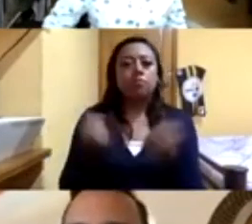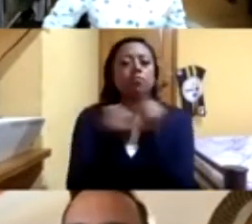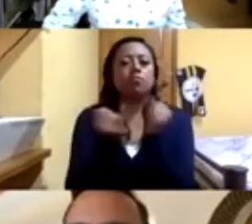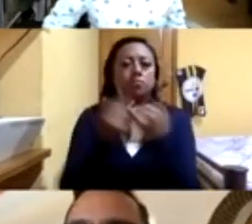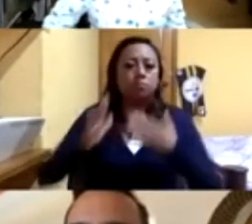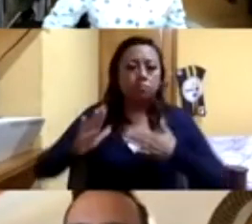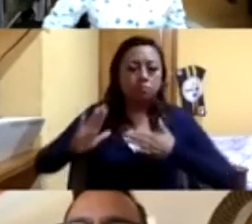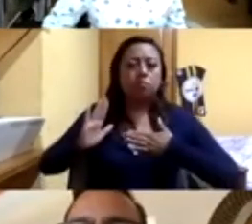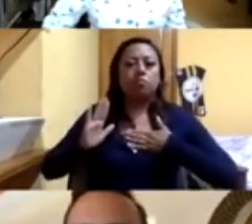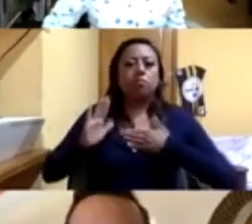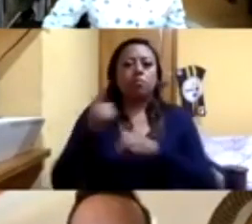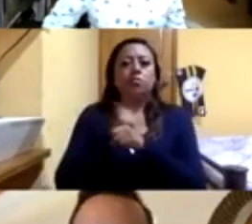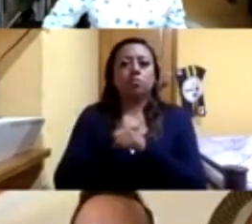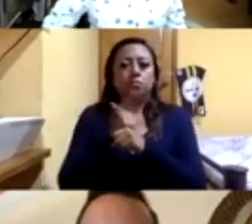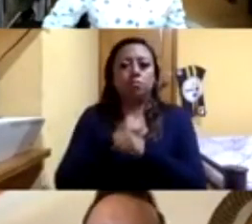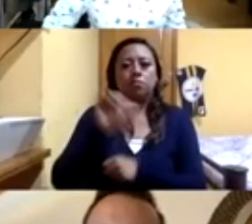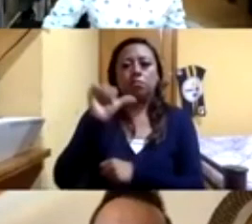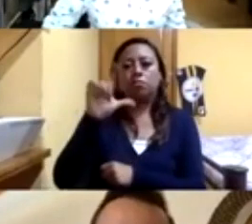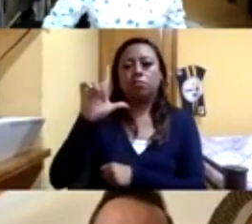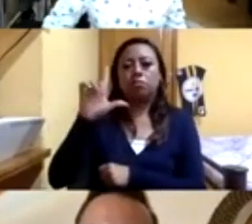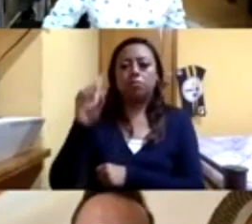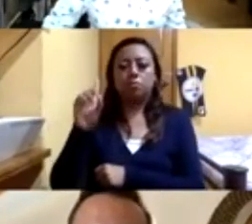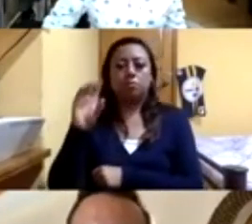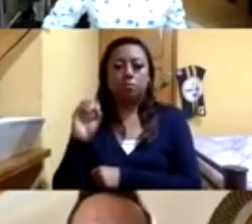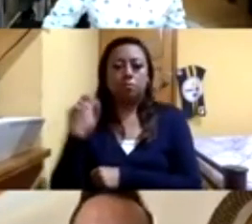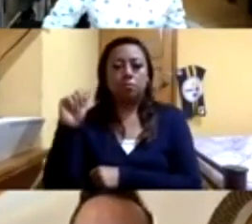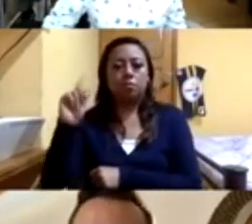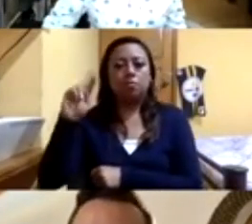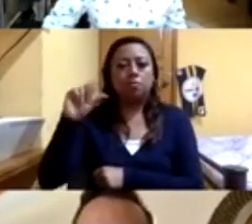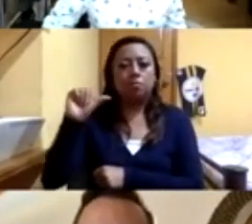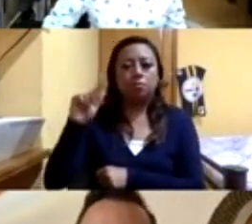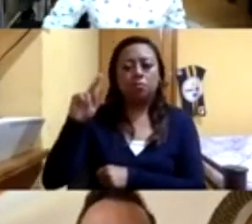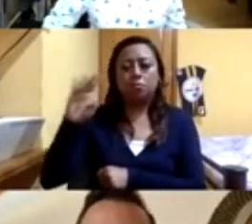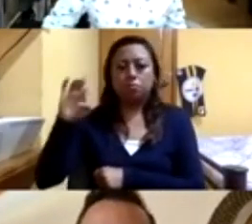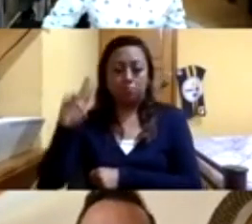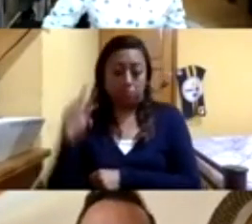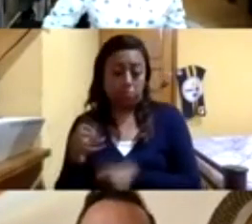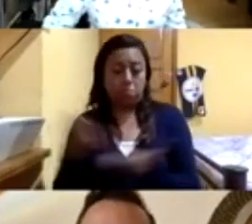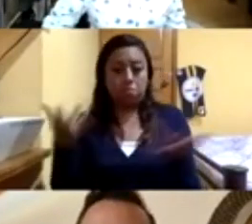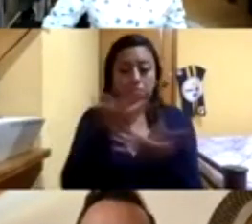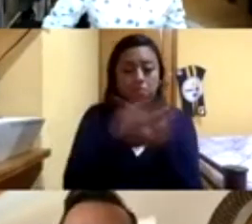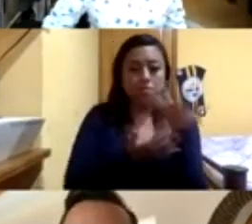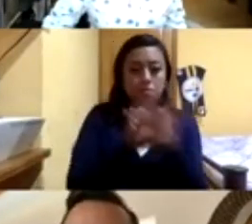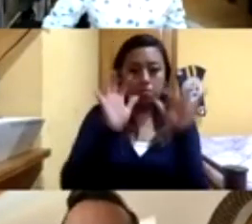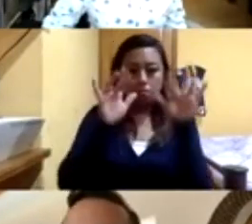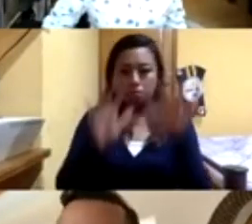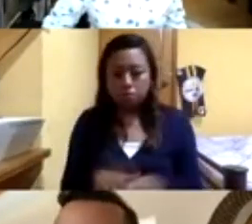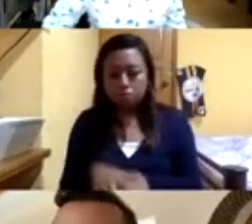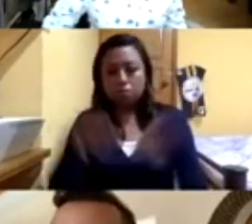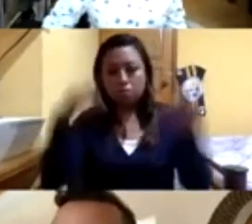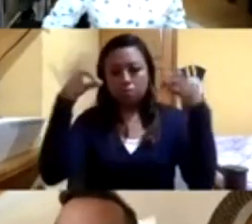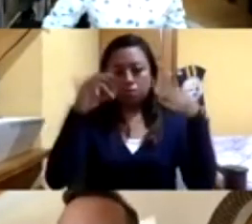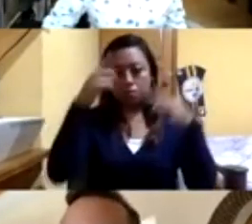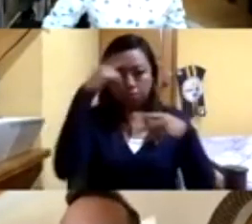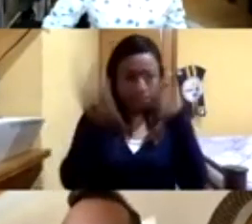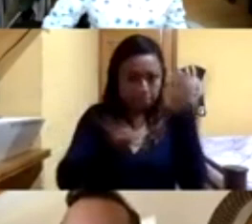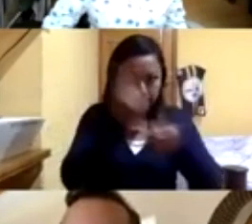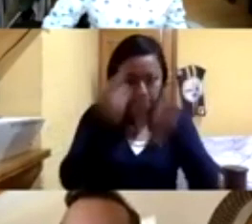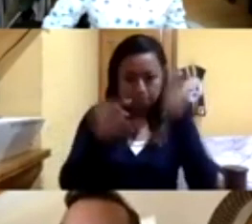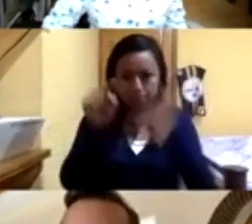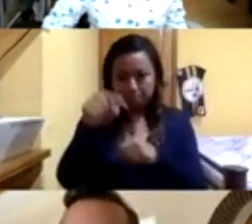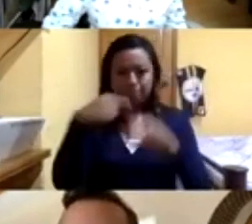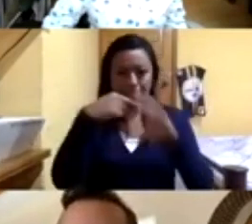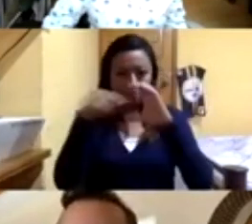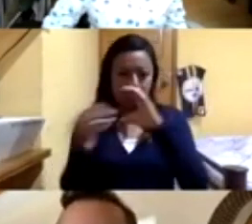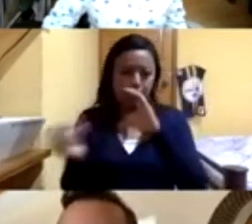Trapero de que pueda elaborarse un documento dando respuesta a cada una de las preguntas que ustedes pusieron en el chat. De todo corazón, también,